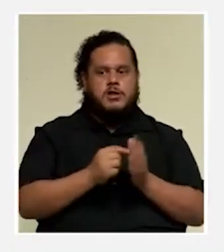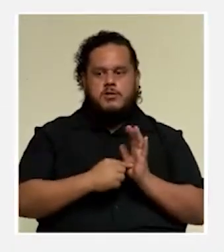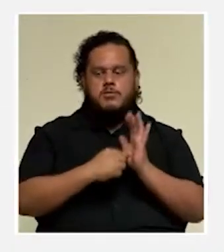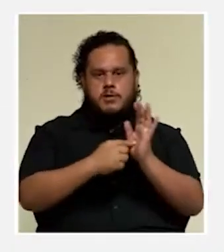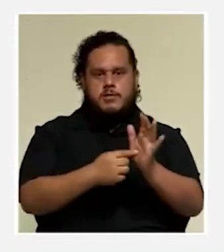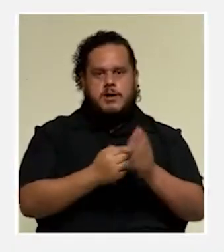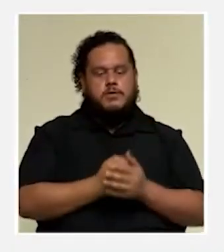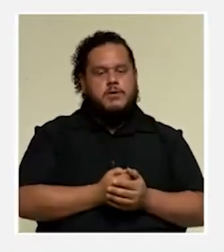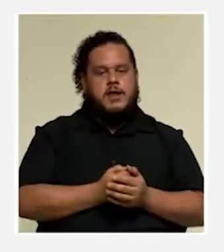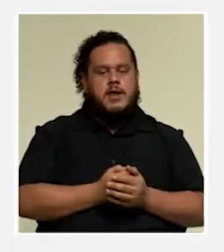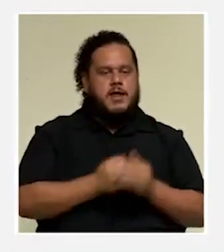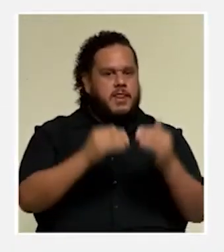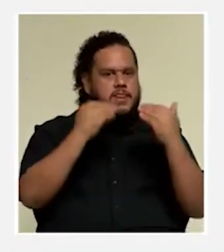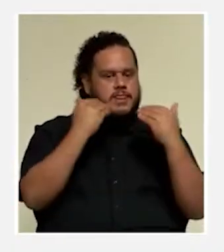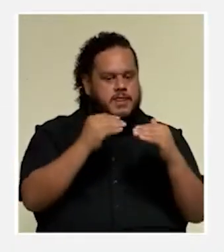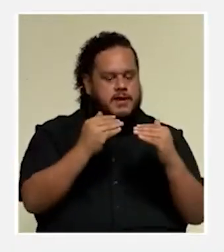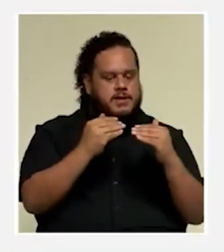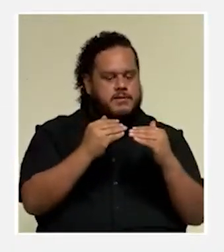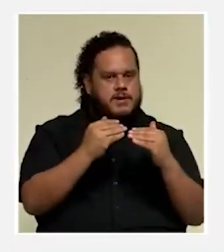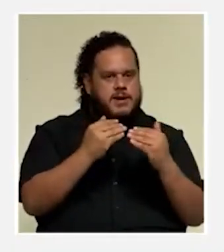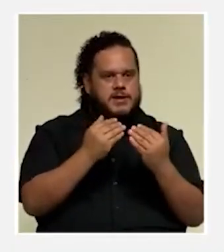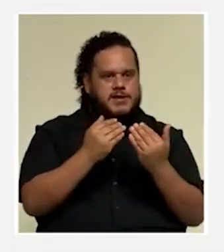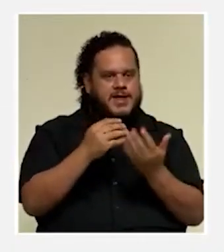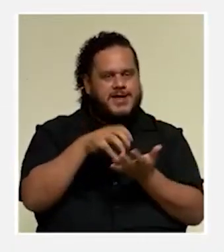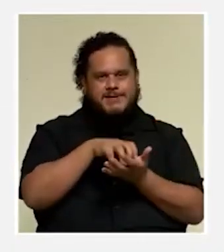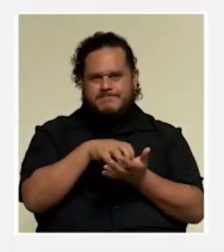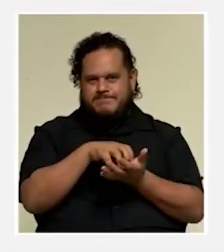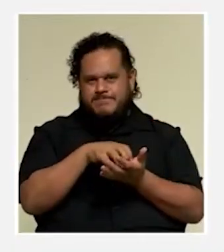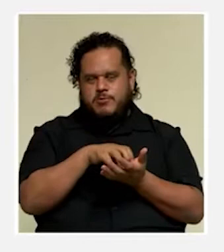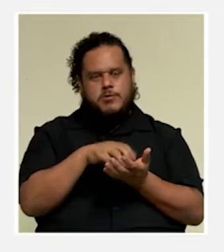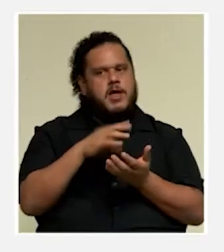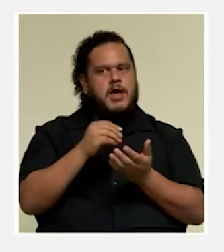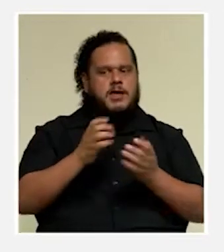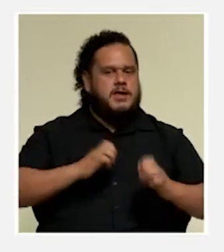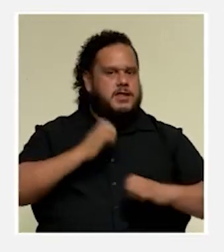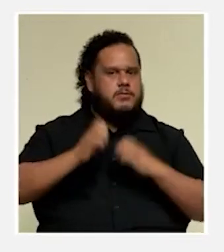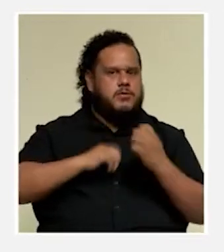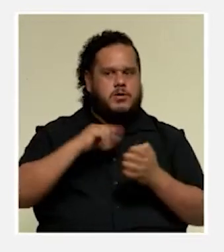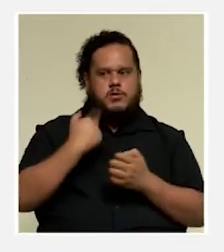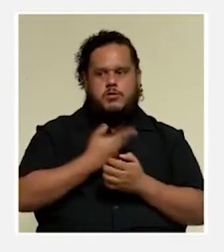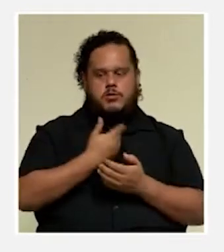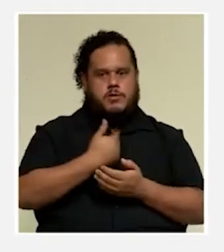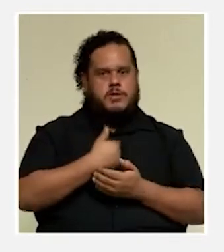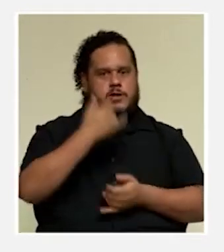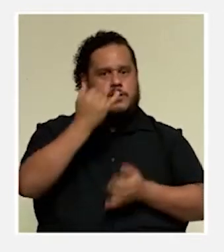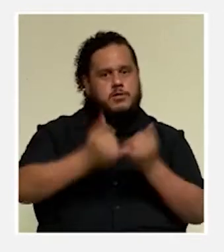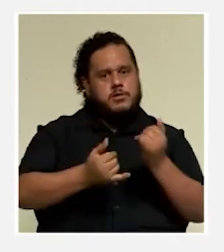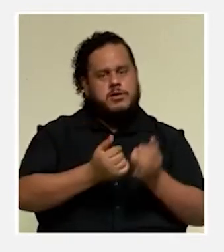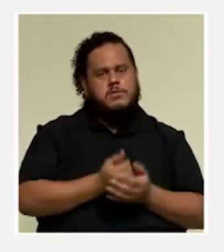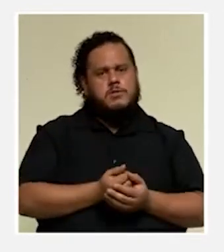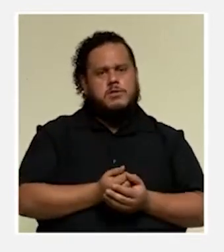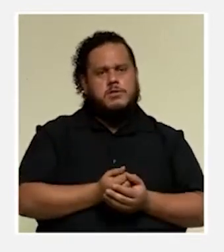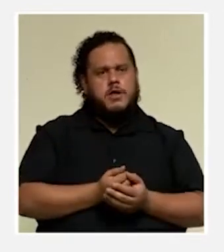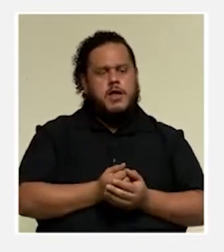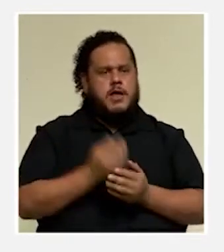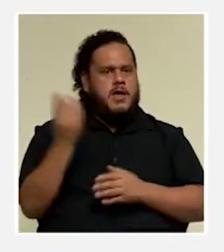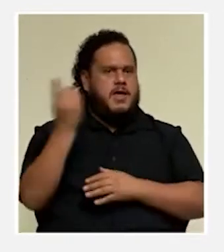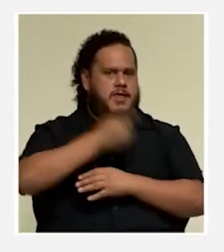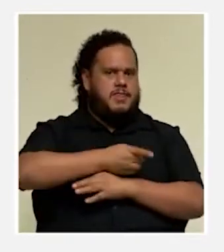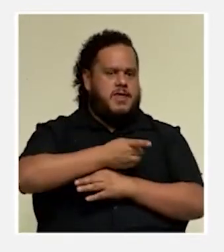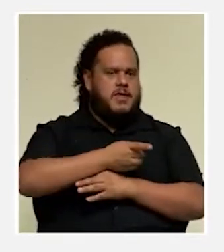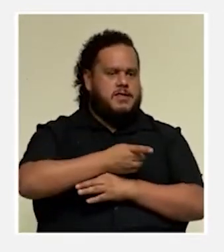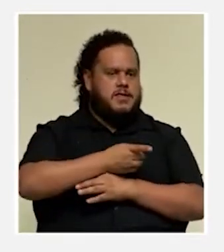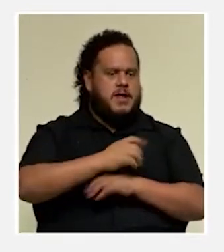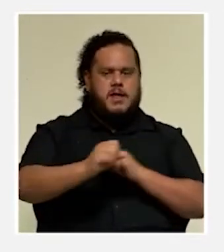reveladora del nivel de incertidumbre y de emoción que vamos a tener en los últimos días de